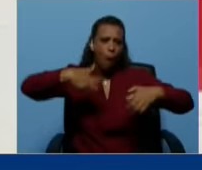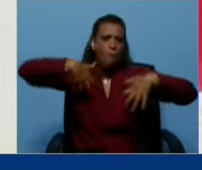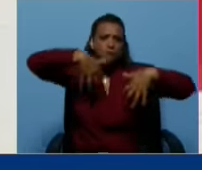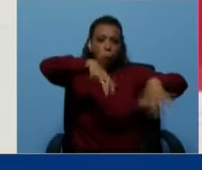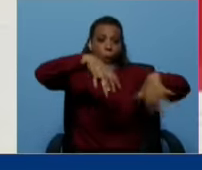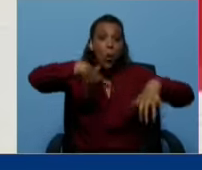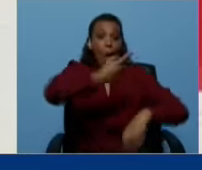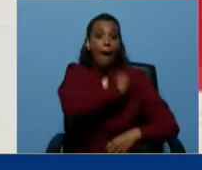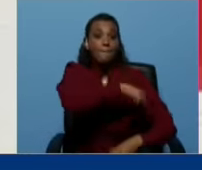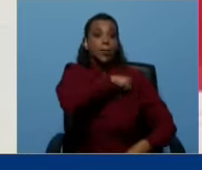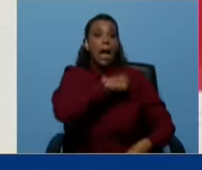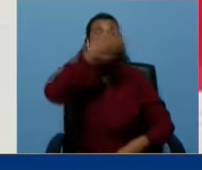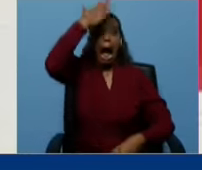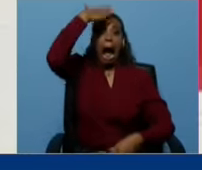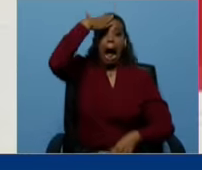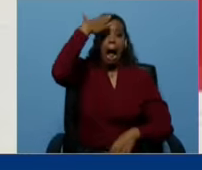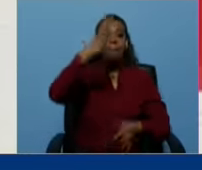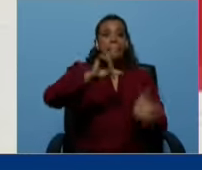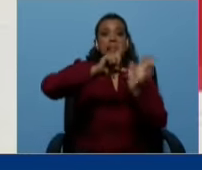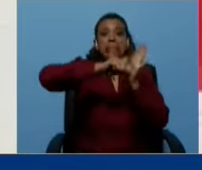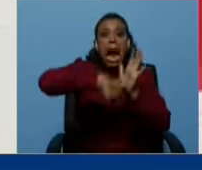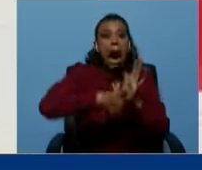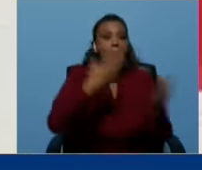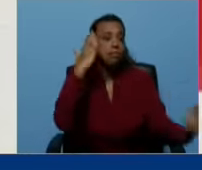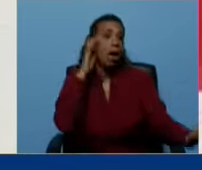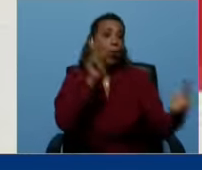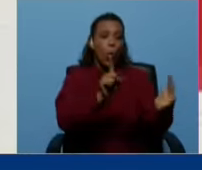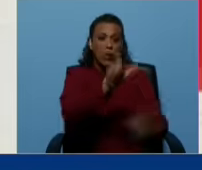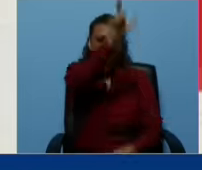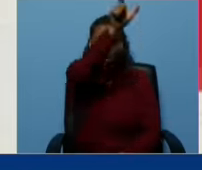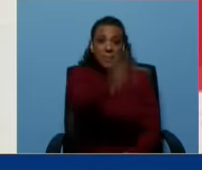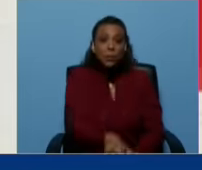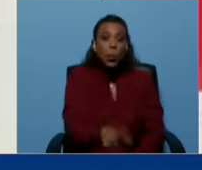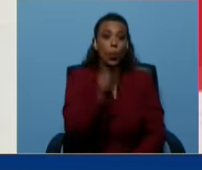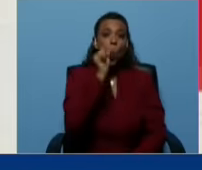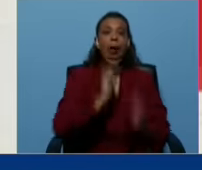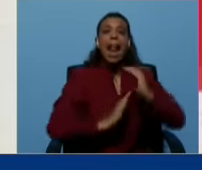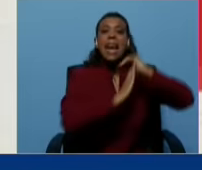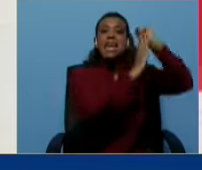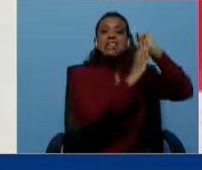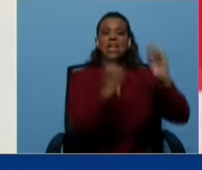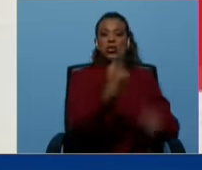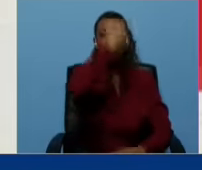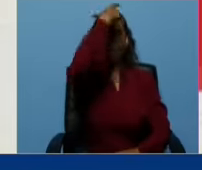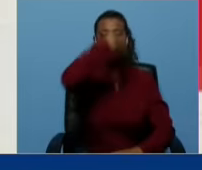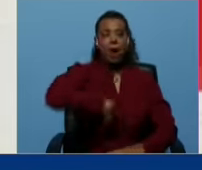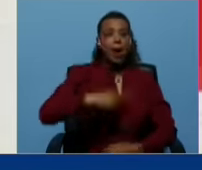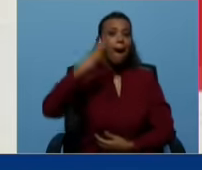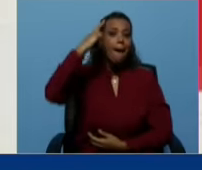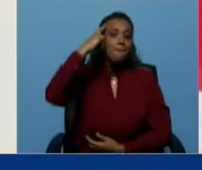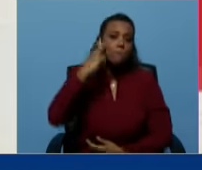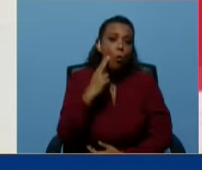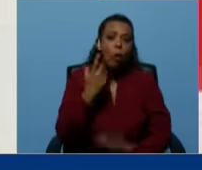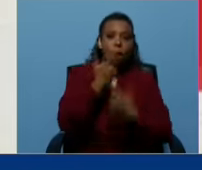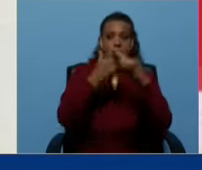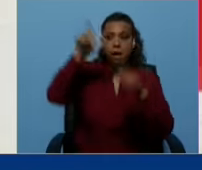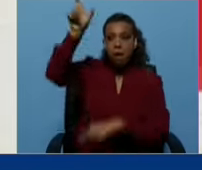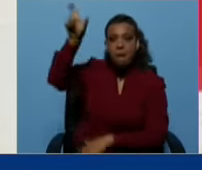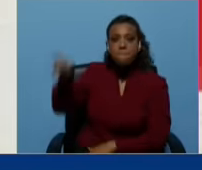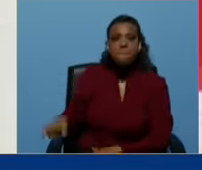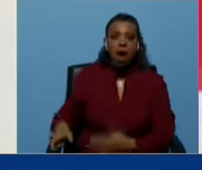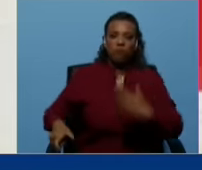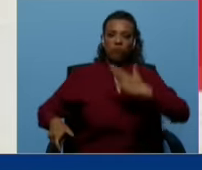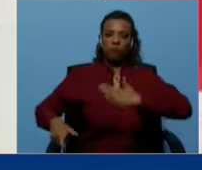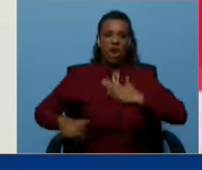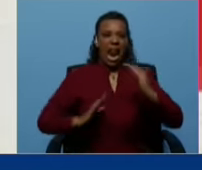los españoles se enteraron que al frente de las tropas iba nada más y nada menos que Simón